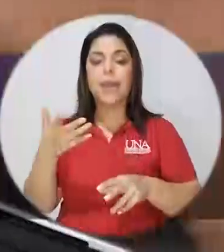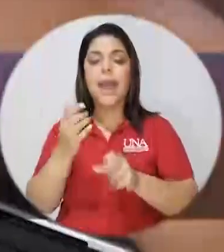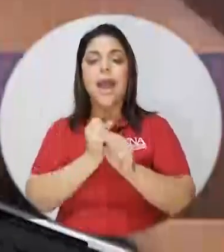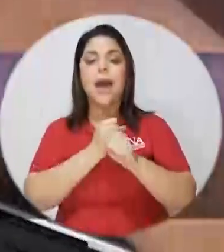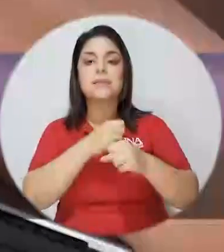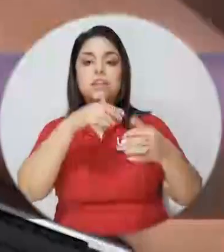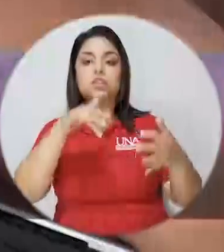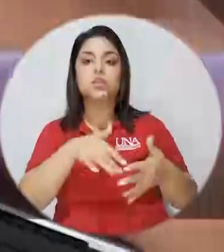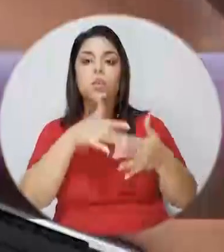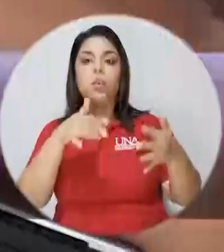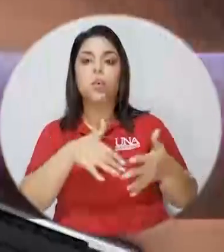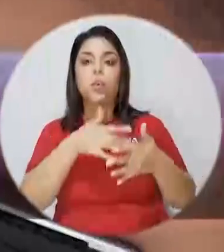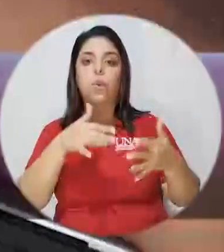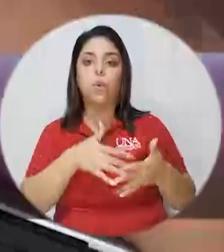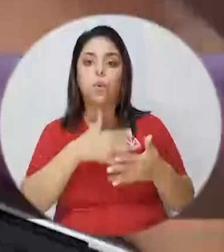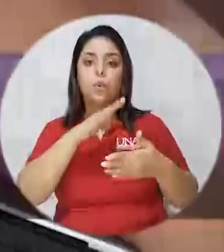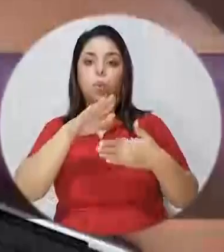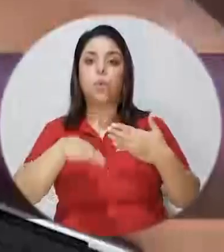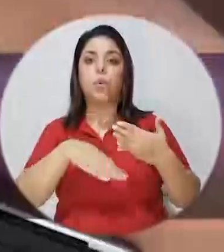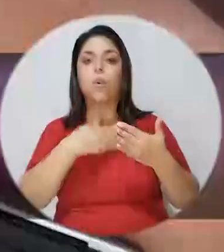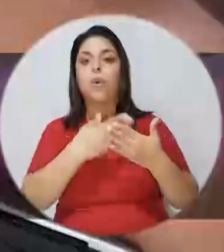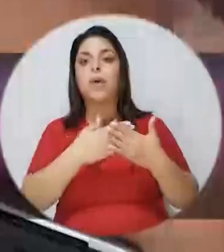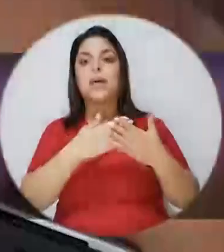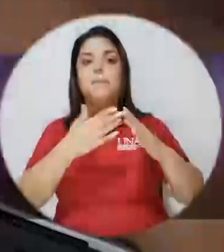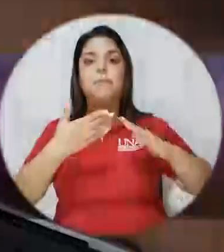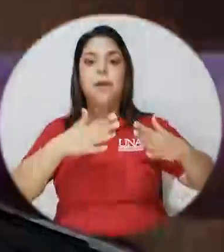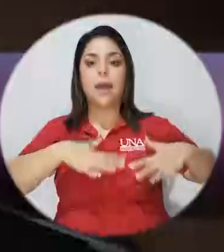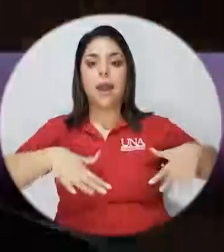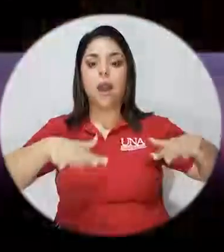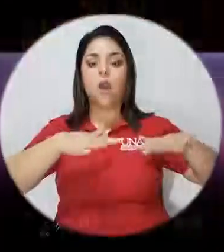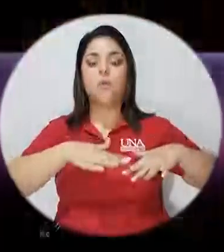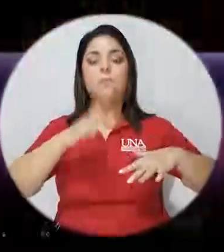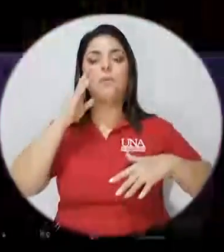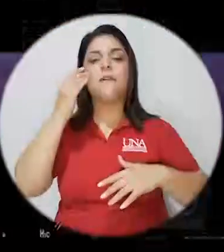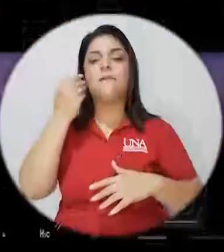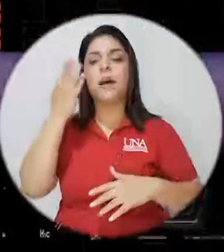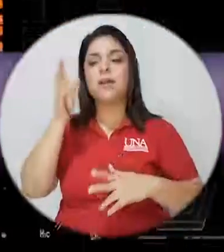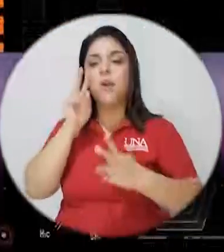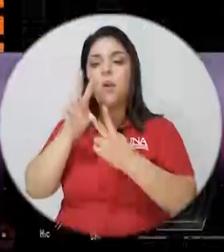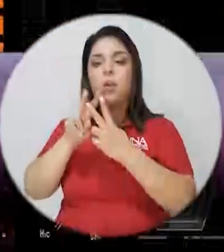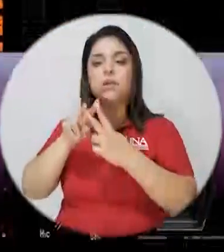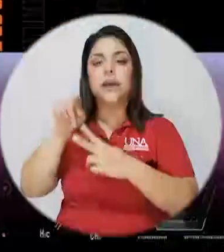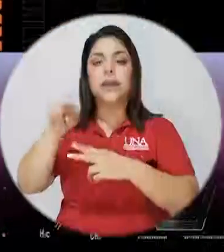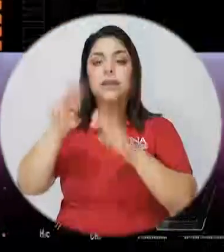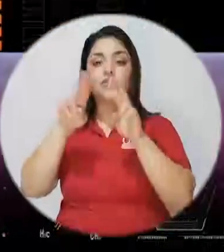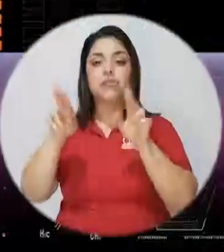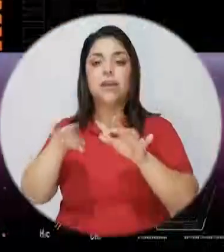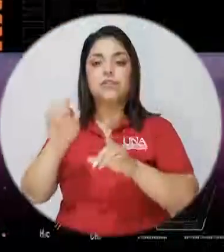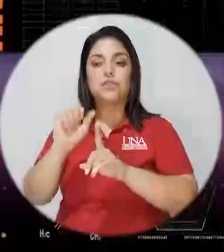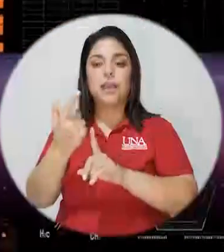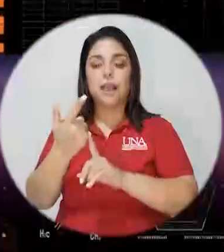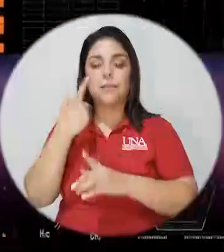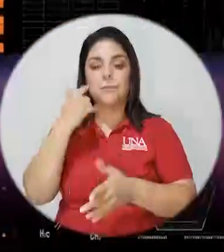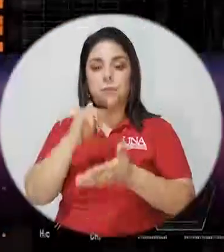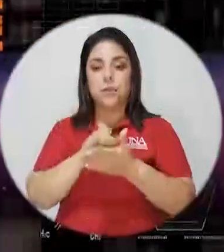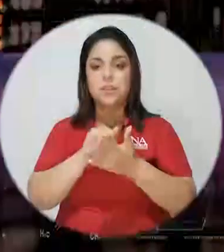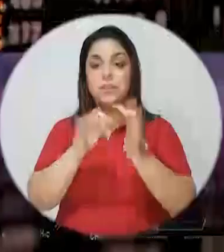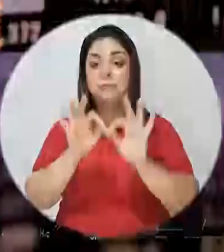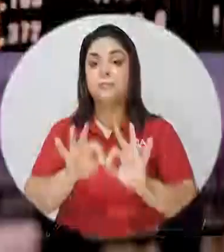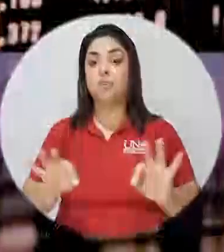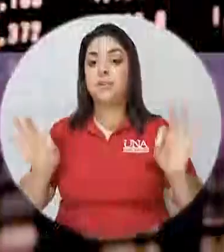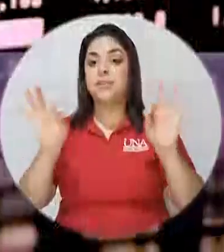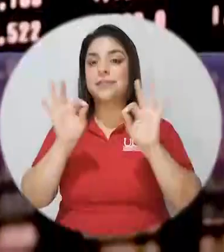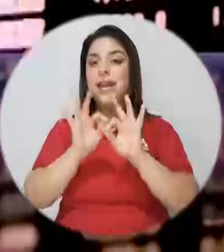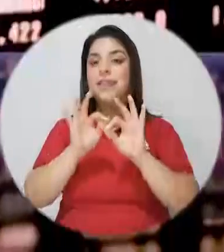mercado, porque la temperatura, de acuerdo con los comentarios, se medía a través de las redes sociales. Por eso es importante tener muy claro